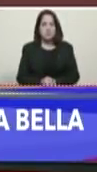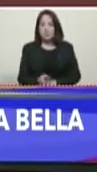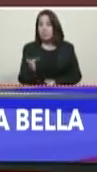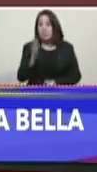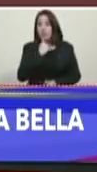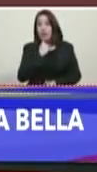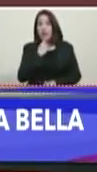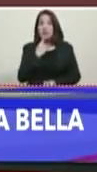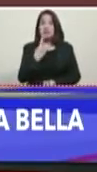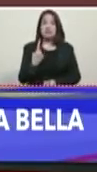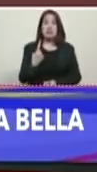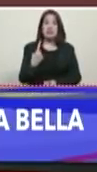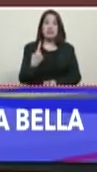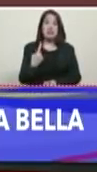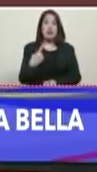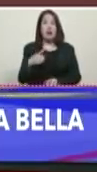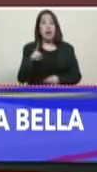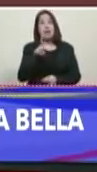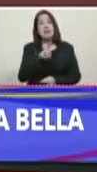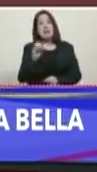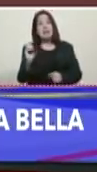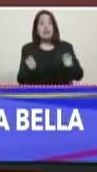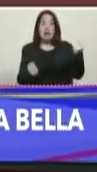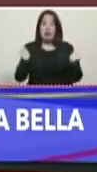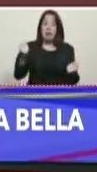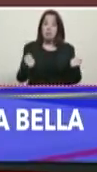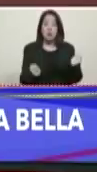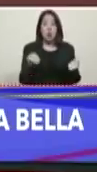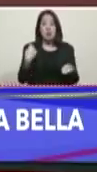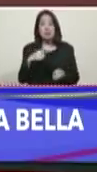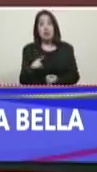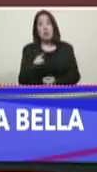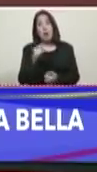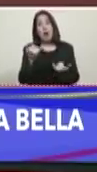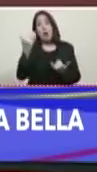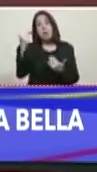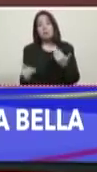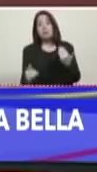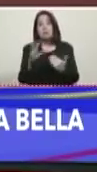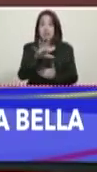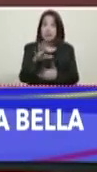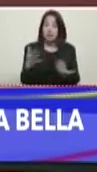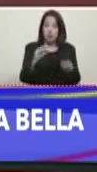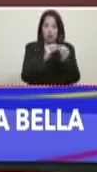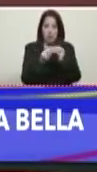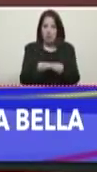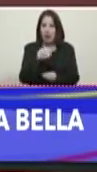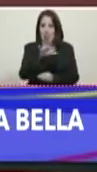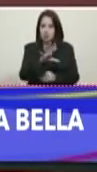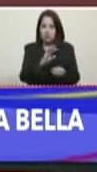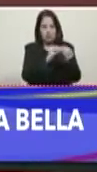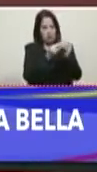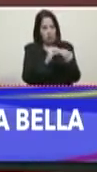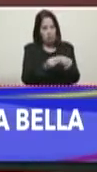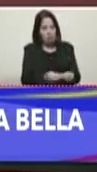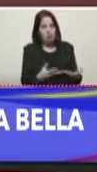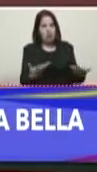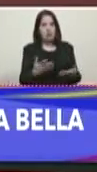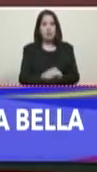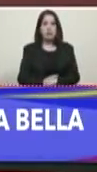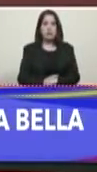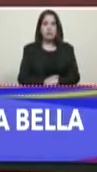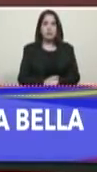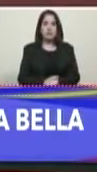que tenía que 10 cambiaré me quedan 5 con los 5 resuelve vale y repara los 5 que tiene que iba a venir